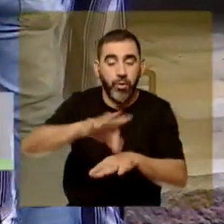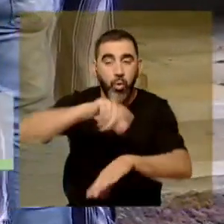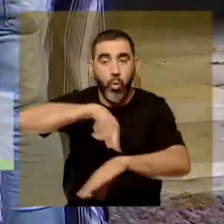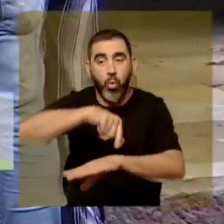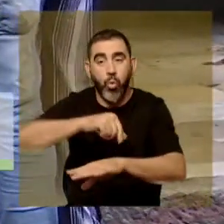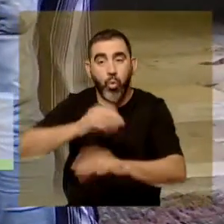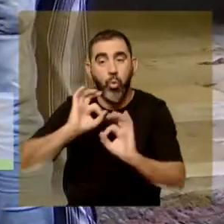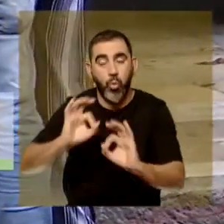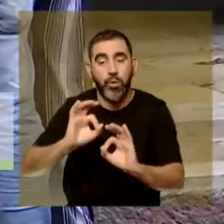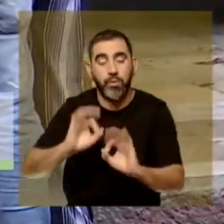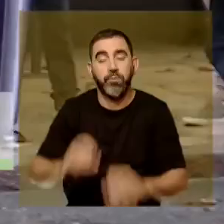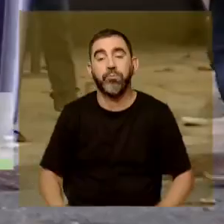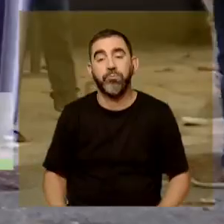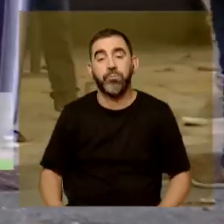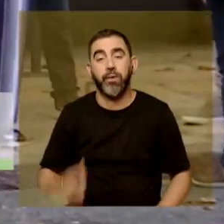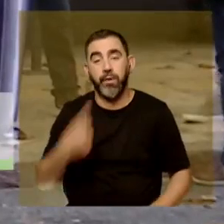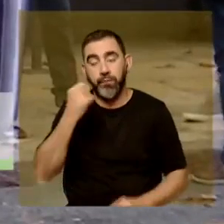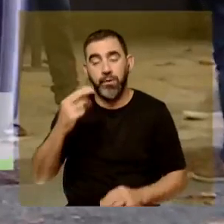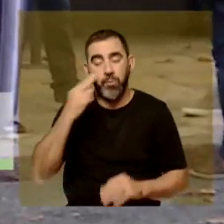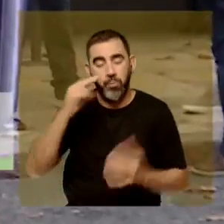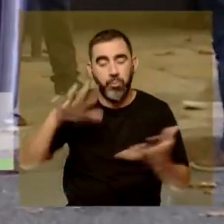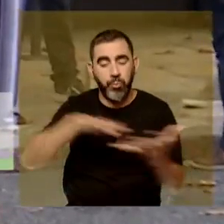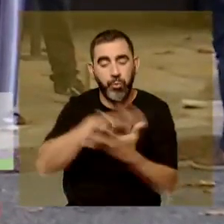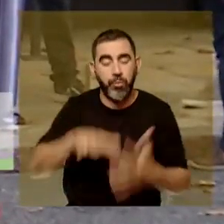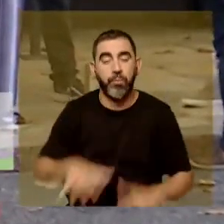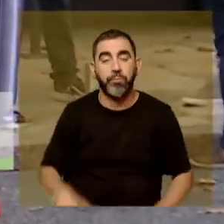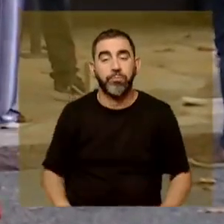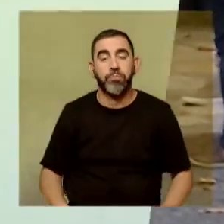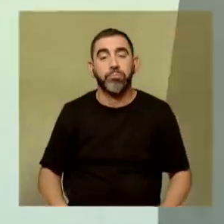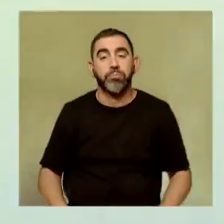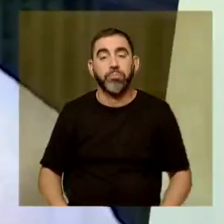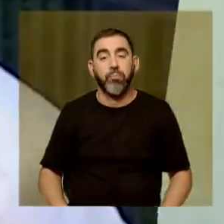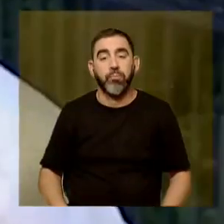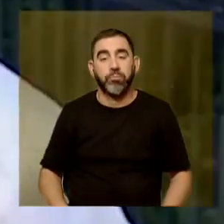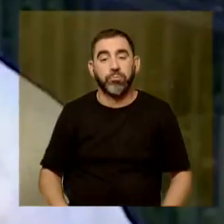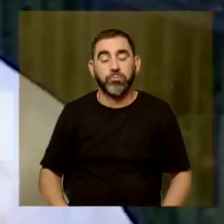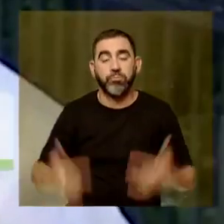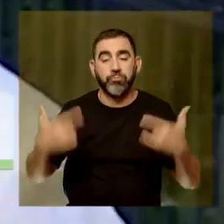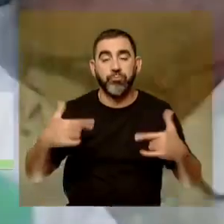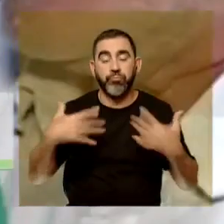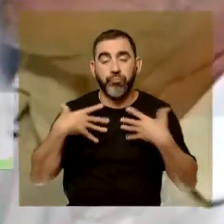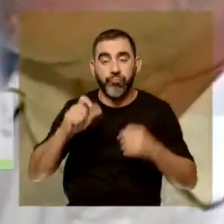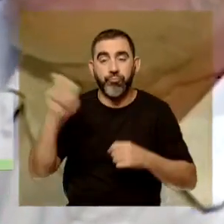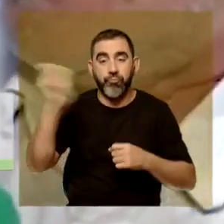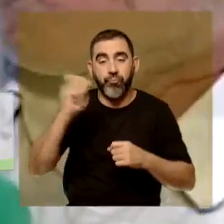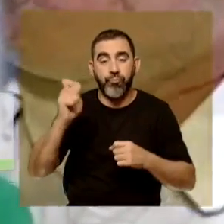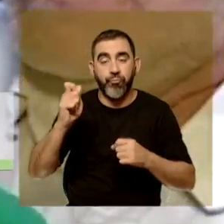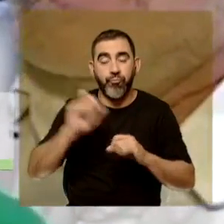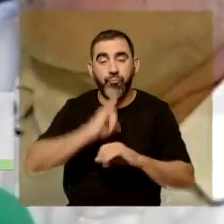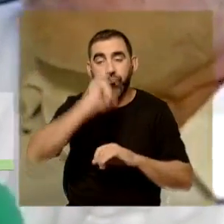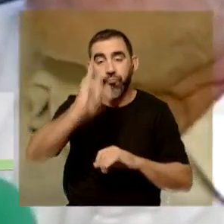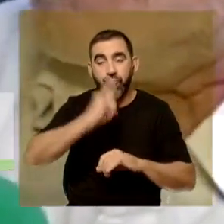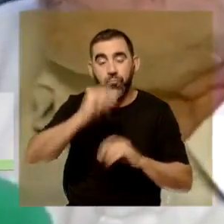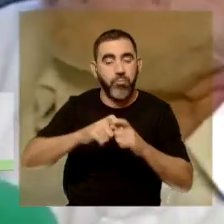de forma presencial para evitar situaciones anómalas. El Ministerio de Salud Pública comunicó que hay